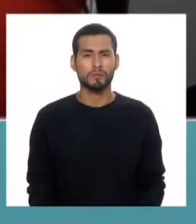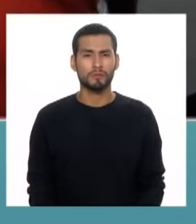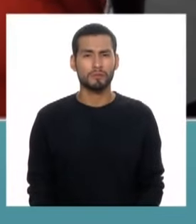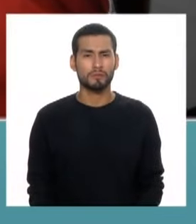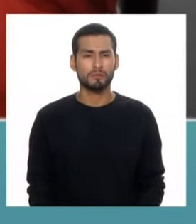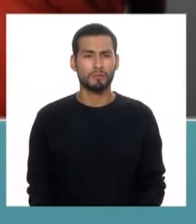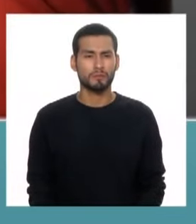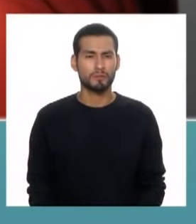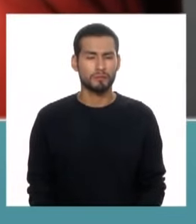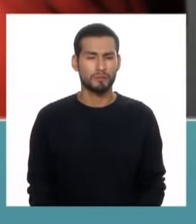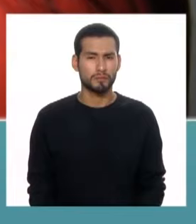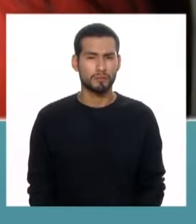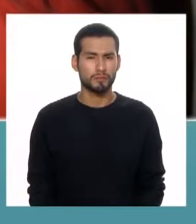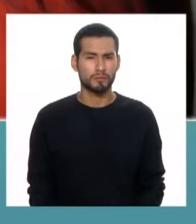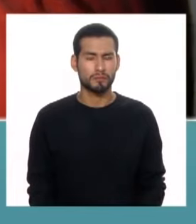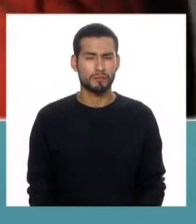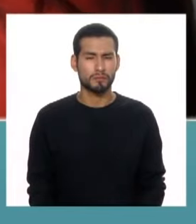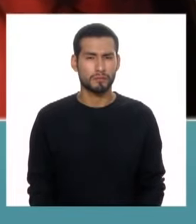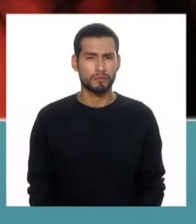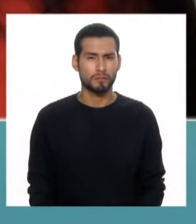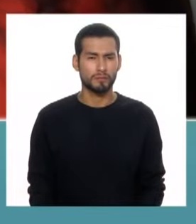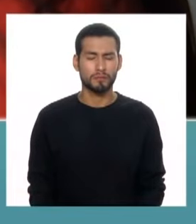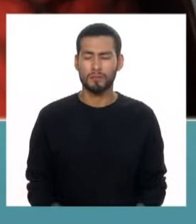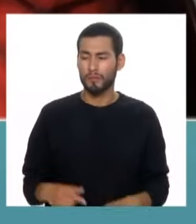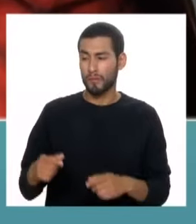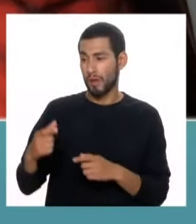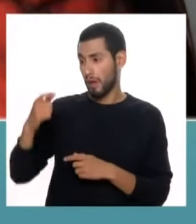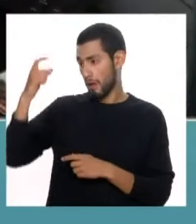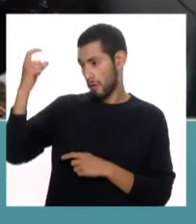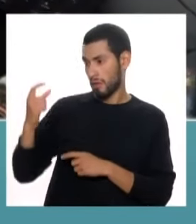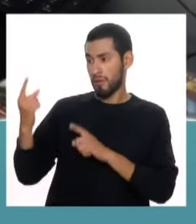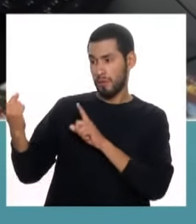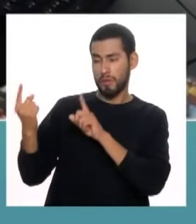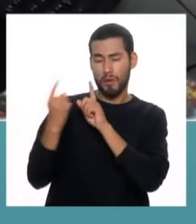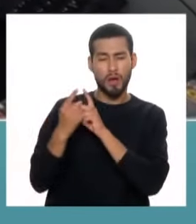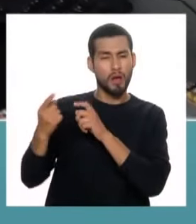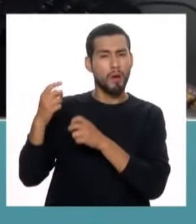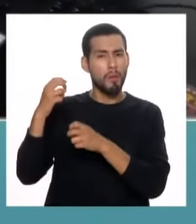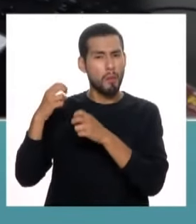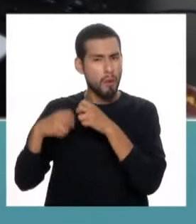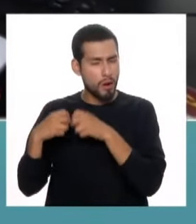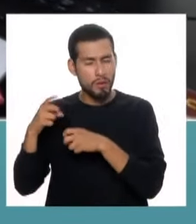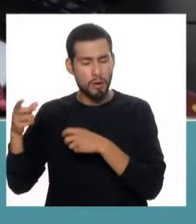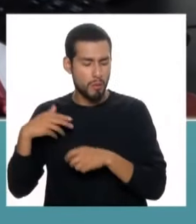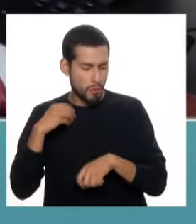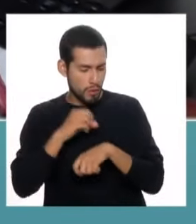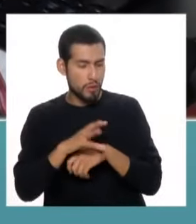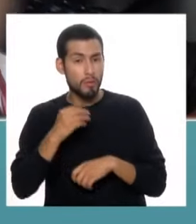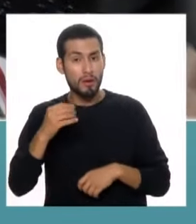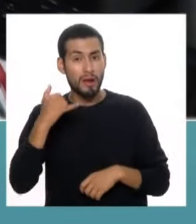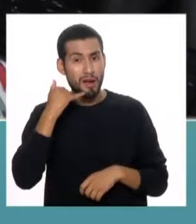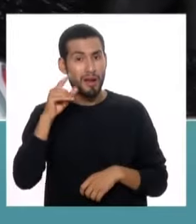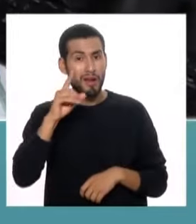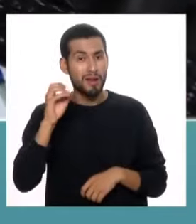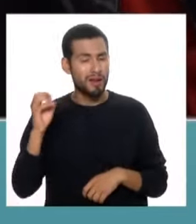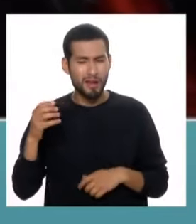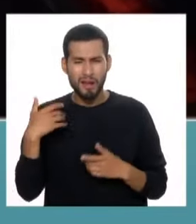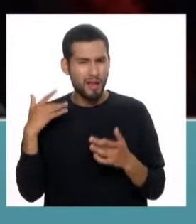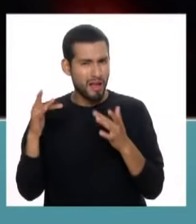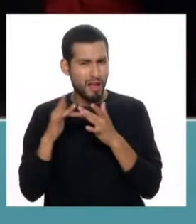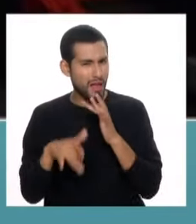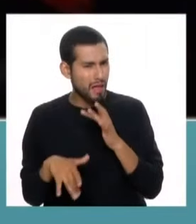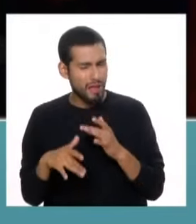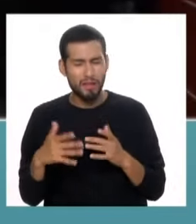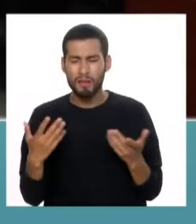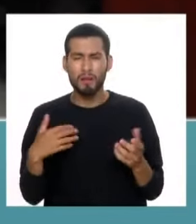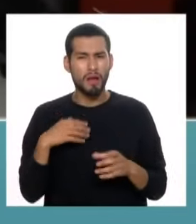poder llevar tu problema ya de persona a persona, ¿no? Y que esta te oriente. Si la línea 100 en ese momento no atiende, si en